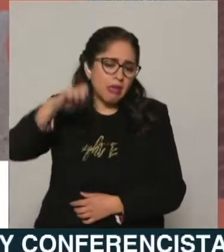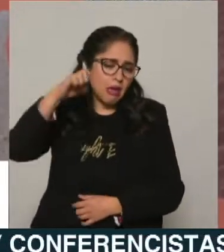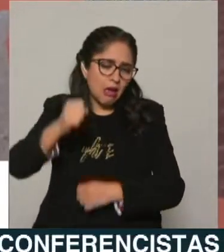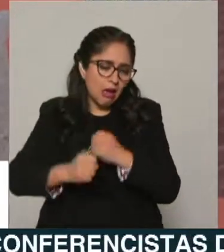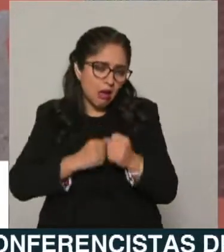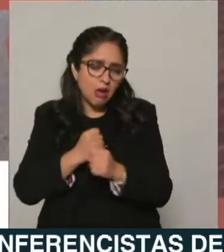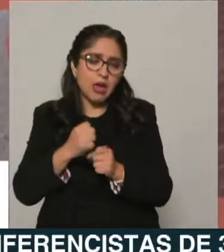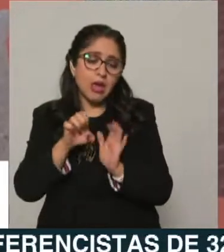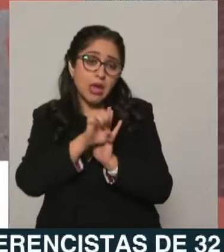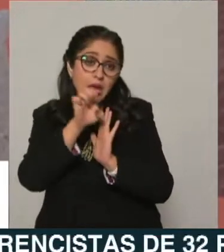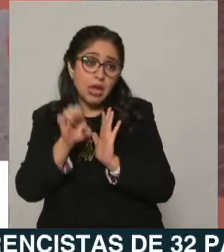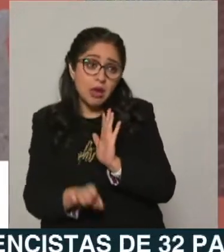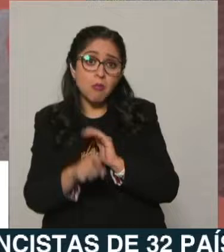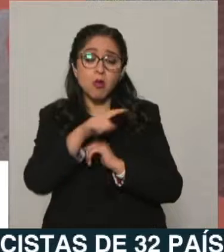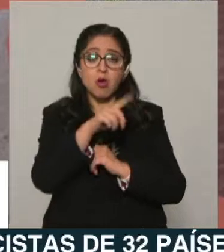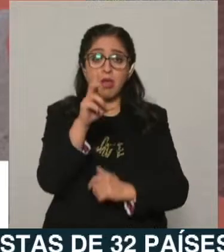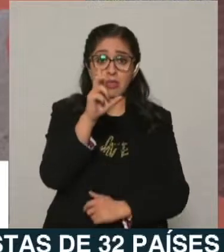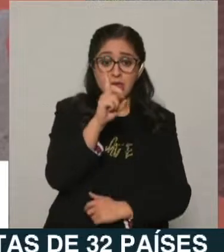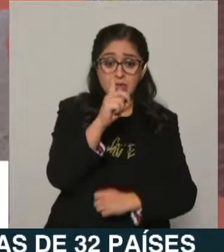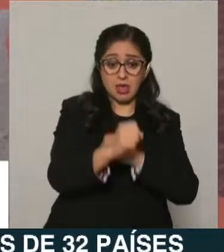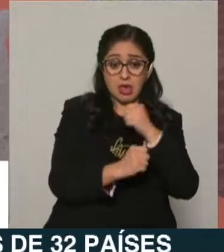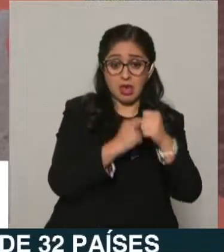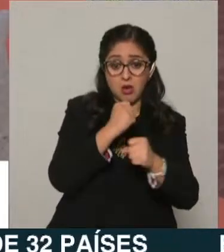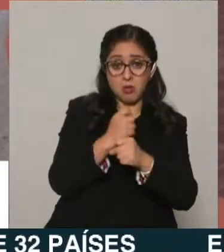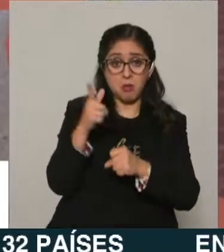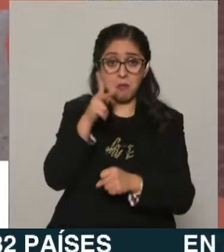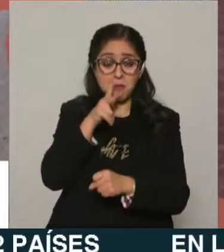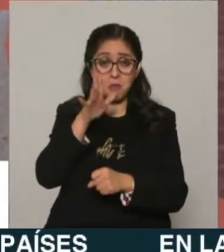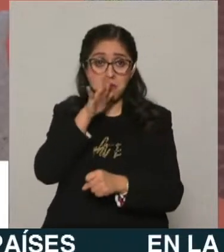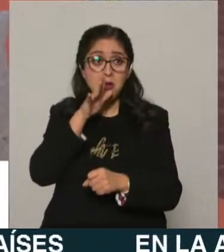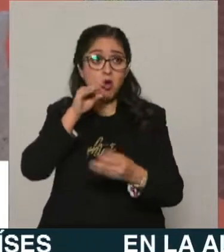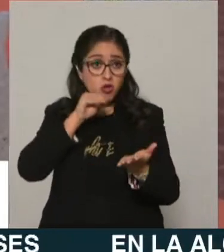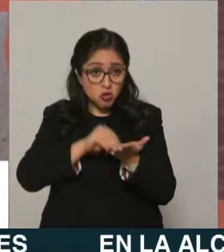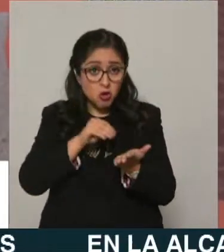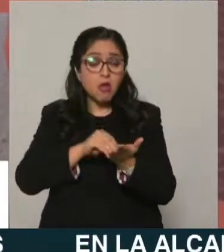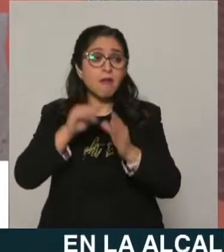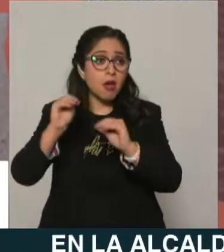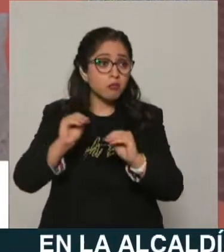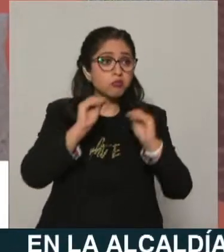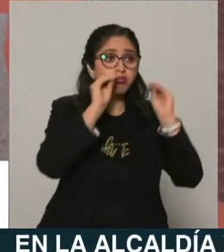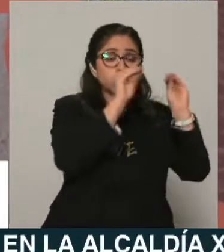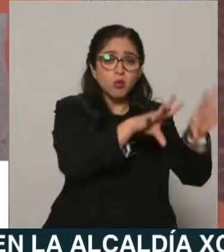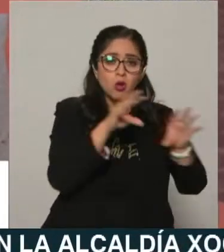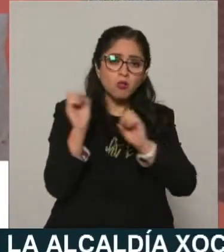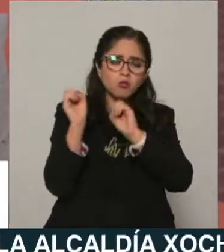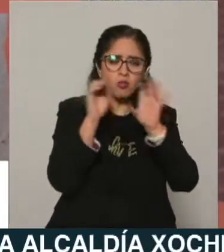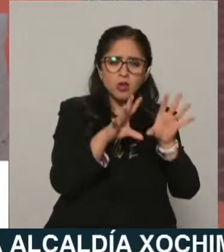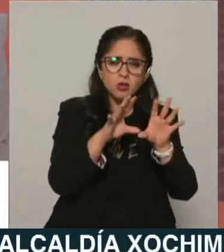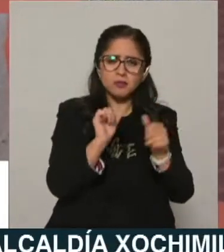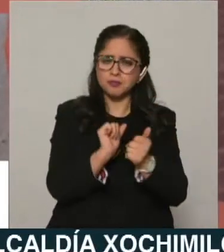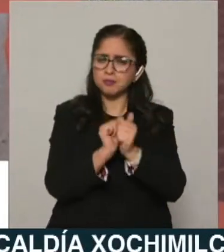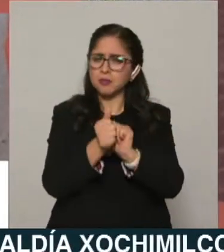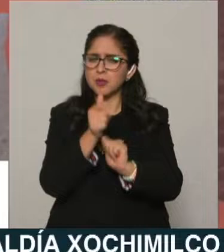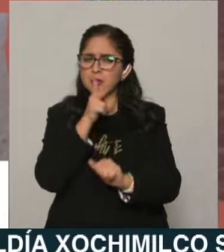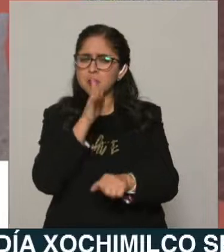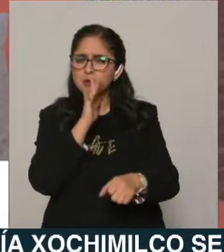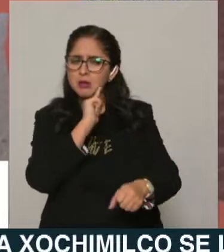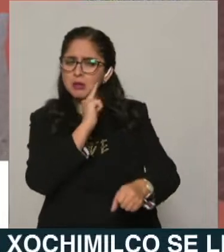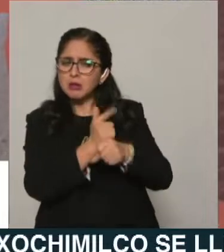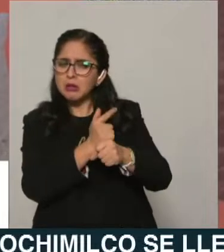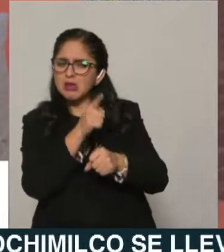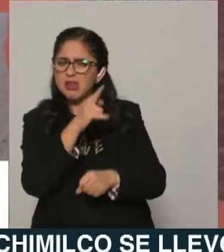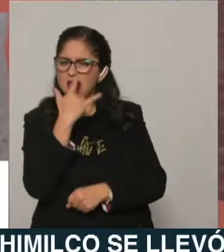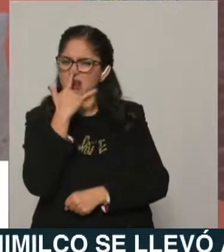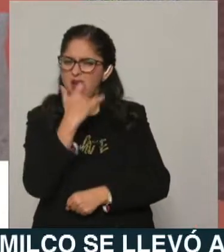30 años en donde los papás todavía van y llevan a estas personas, y la angustia es, no sé qué le está pasando y él no quiere hablar nada de esto,